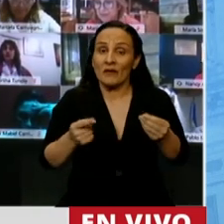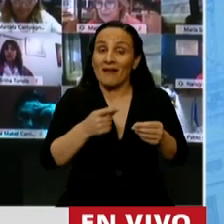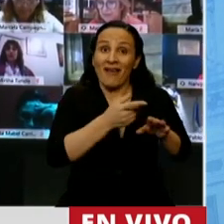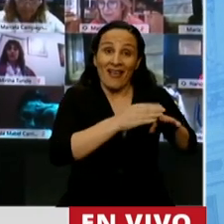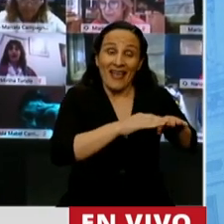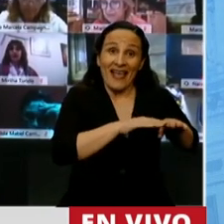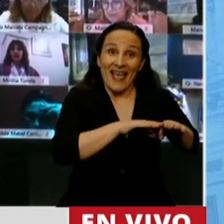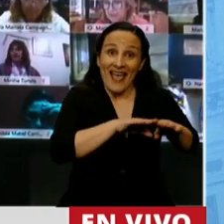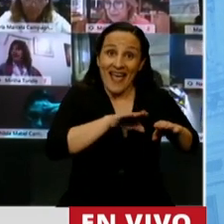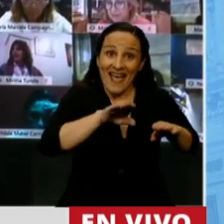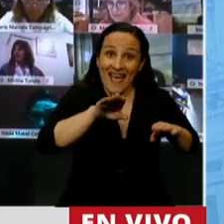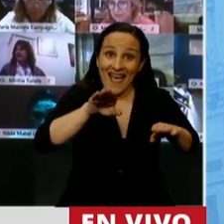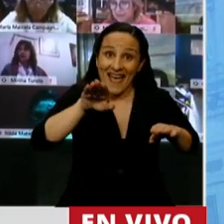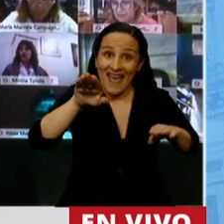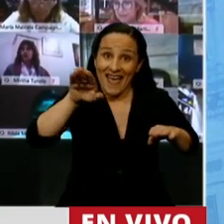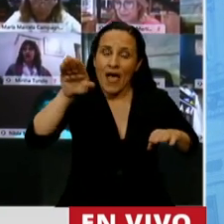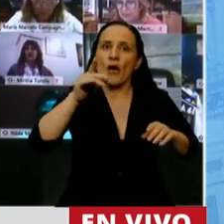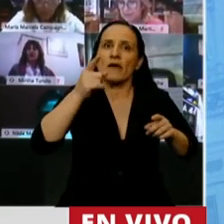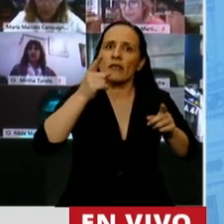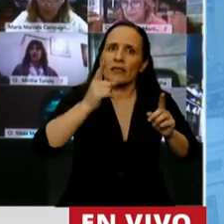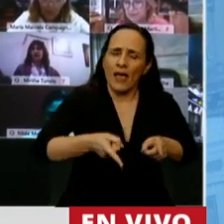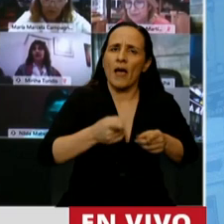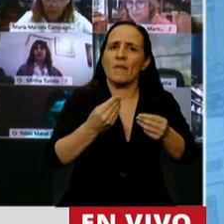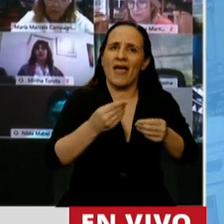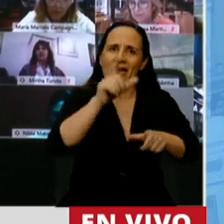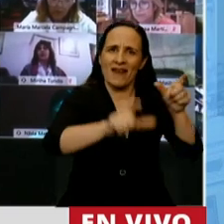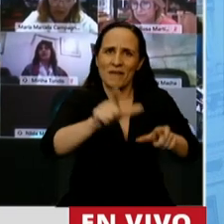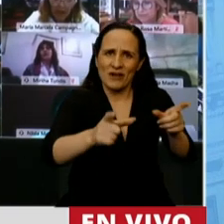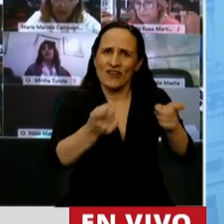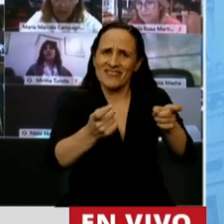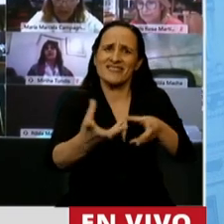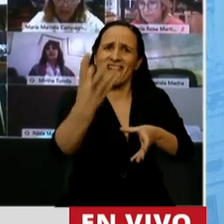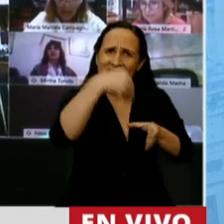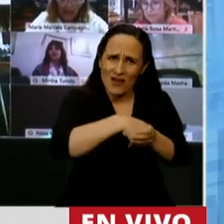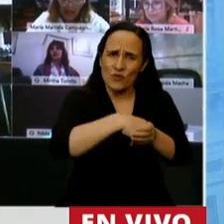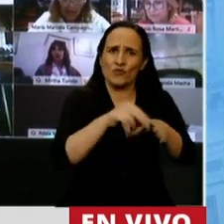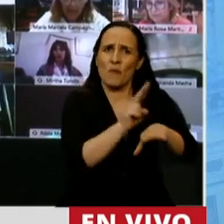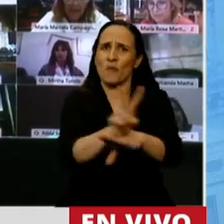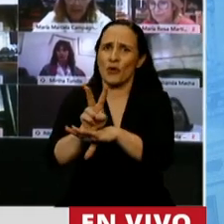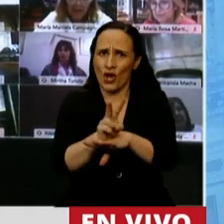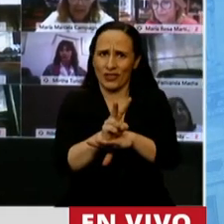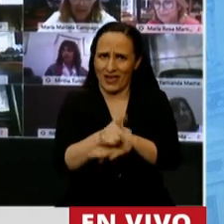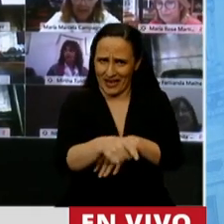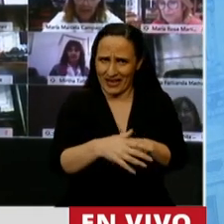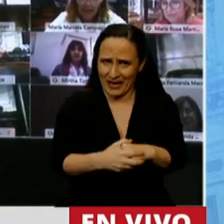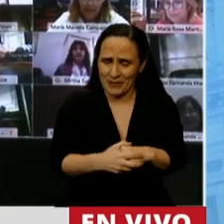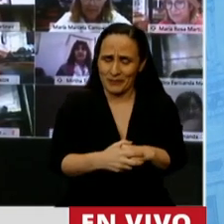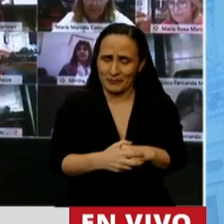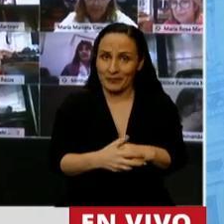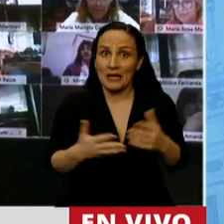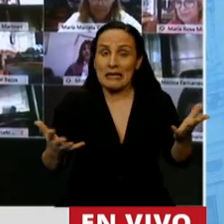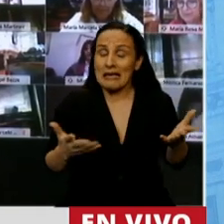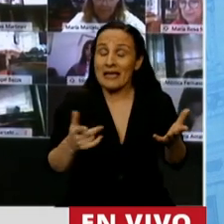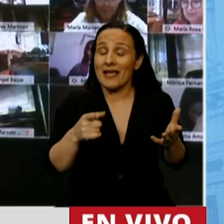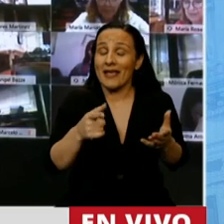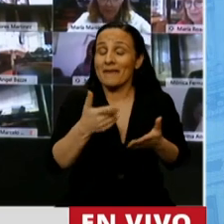crecimiento proyectado sea con inclusión y protección a los más necesitados, a los más desprotegidos. Y si algo deja